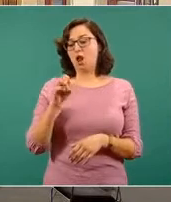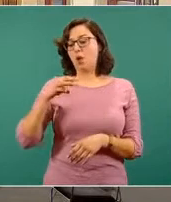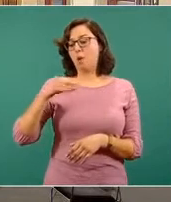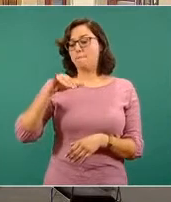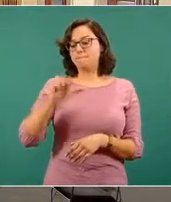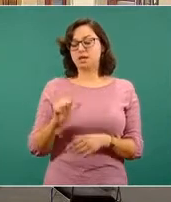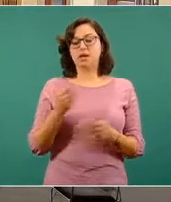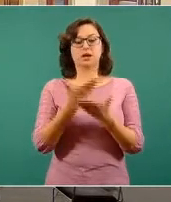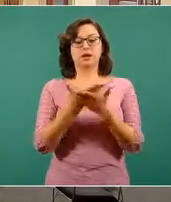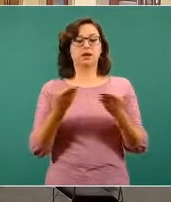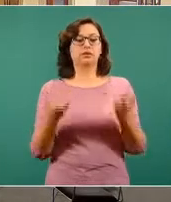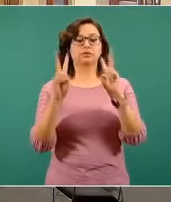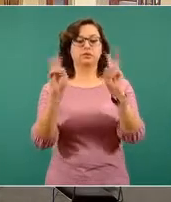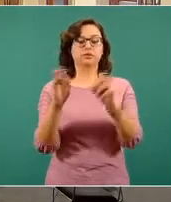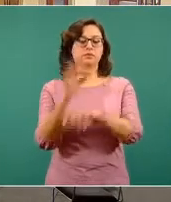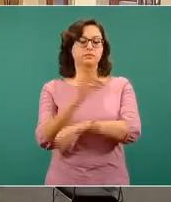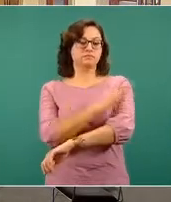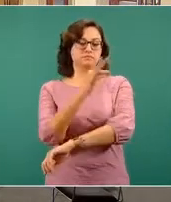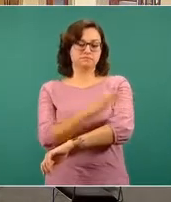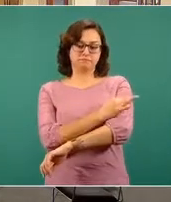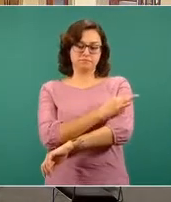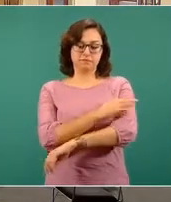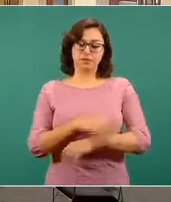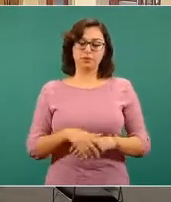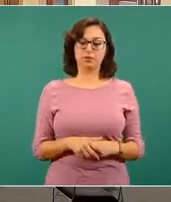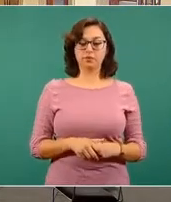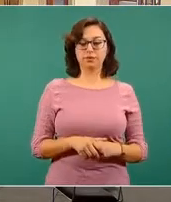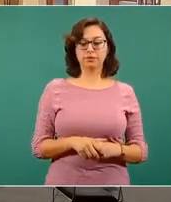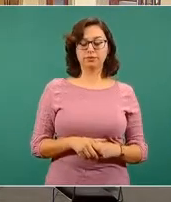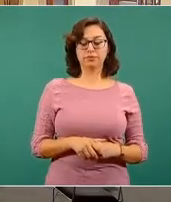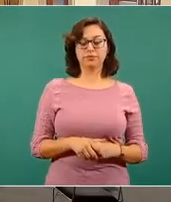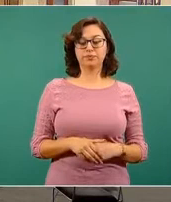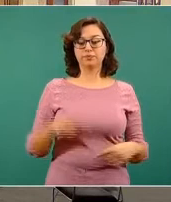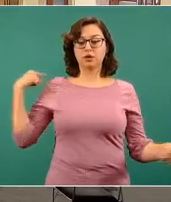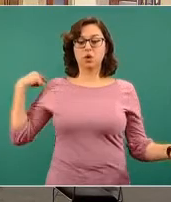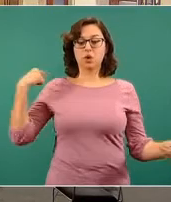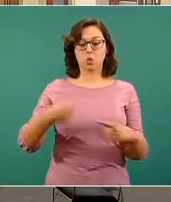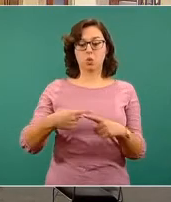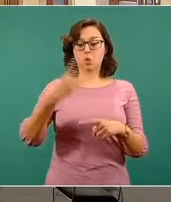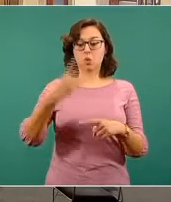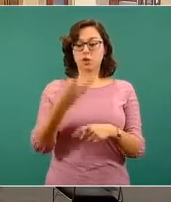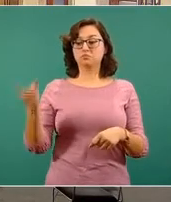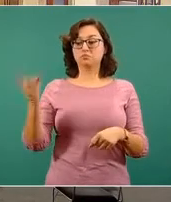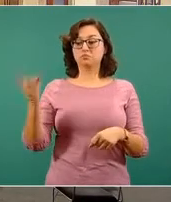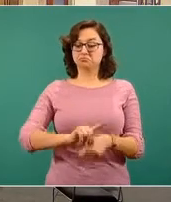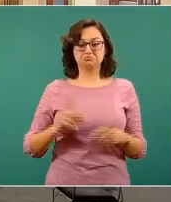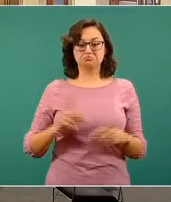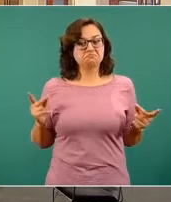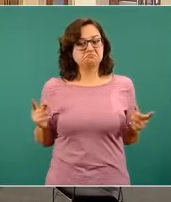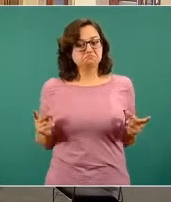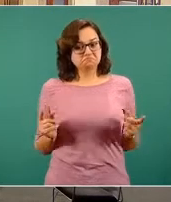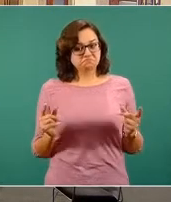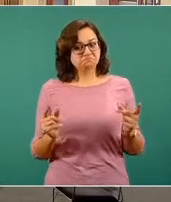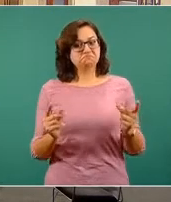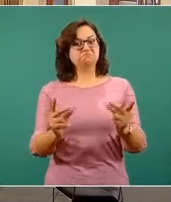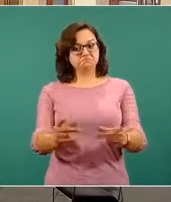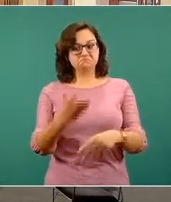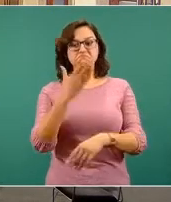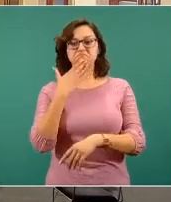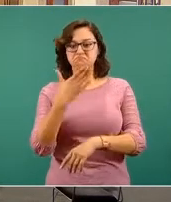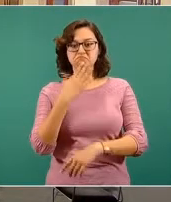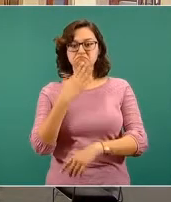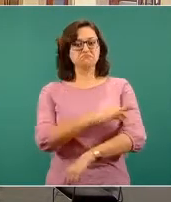Pues vamos a hablar ahora de la vacunación. En general, estos 4 días recientes fueron muy productivos, en buena